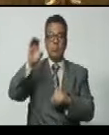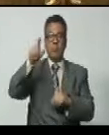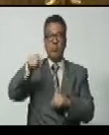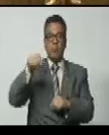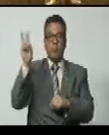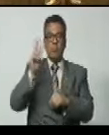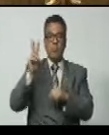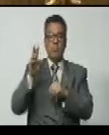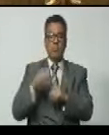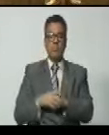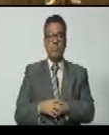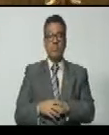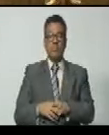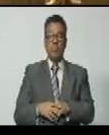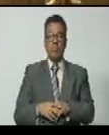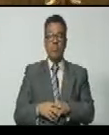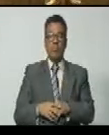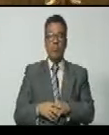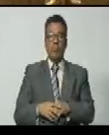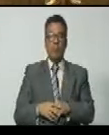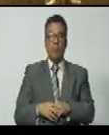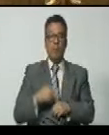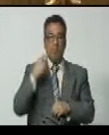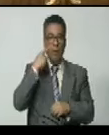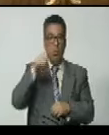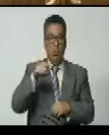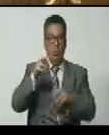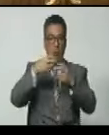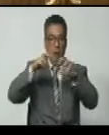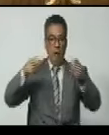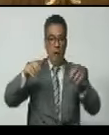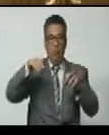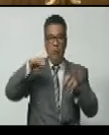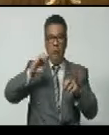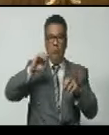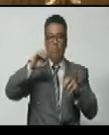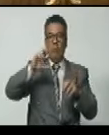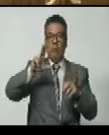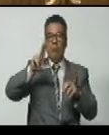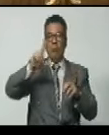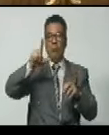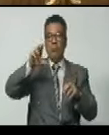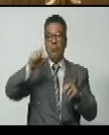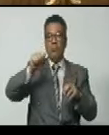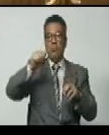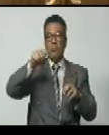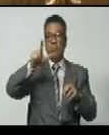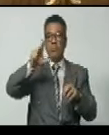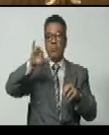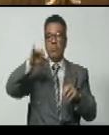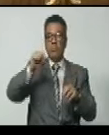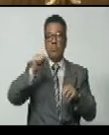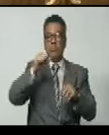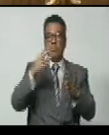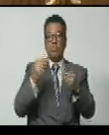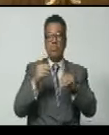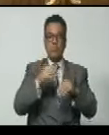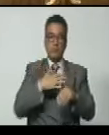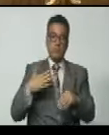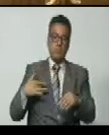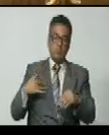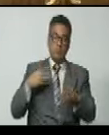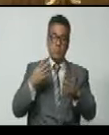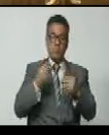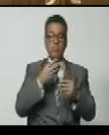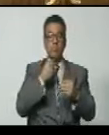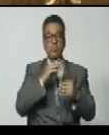de Venezuela. Mire, en el tema de Eulalia, que además la siento mucho porque yo soy de Barlovento, bueno,